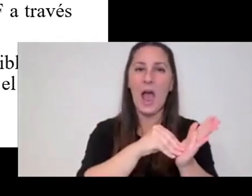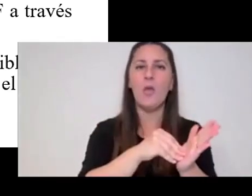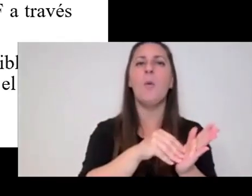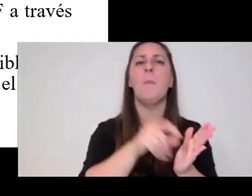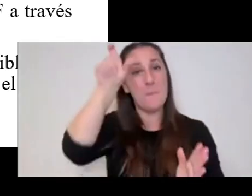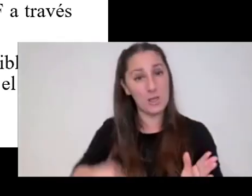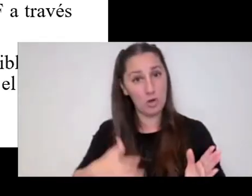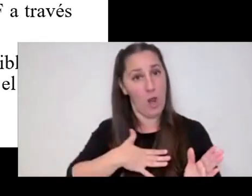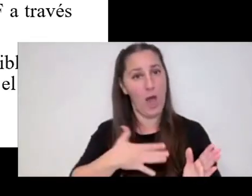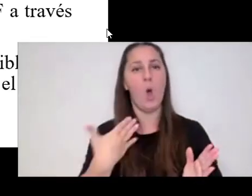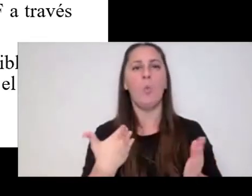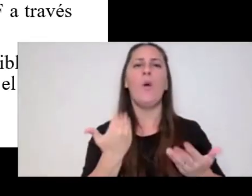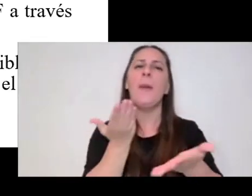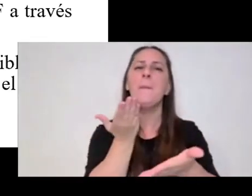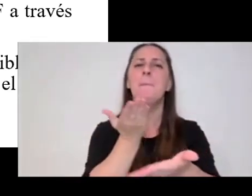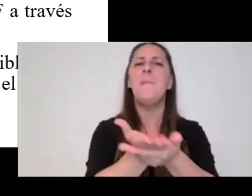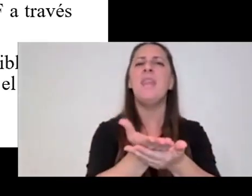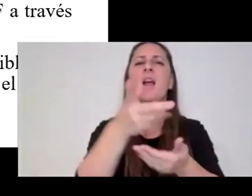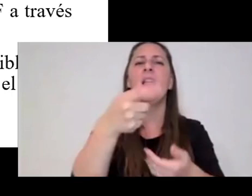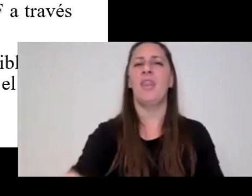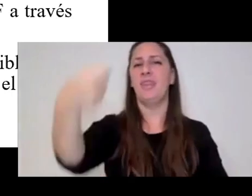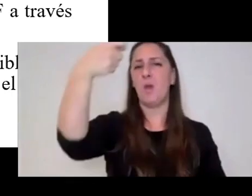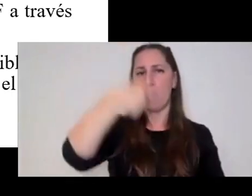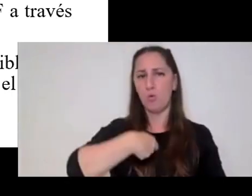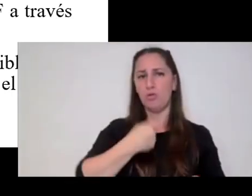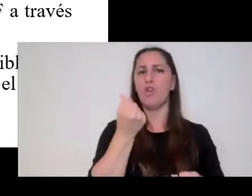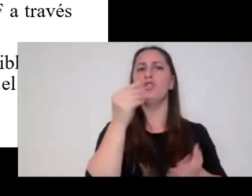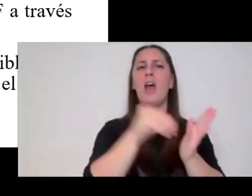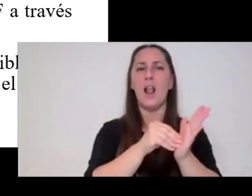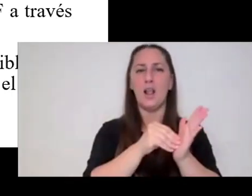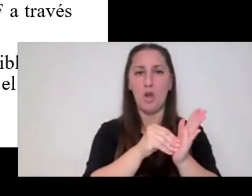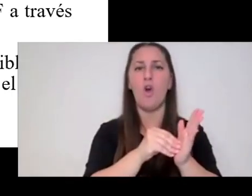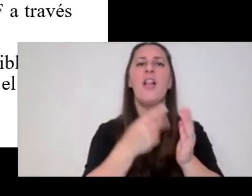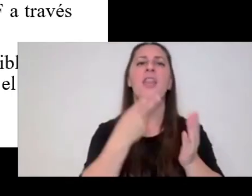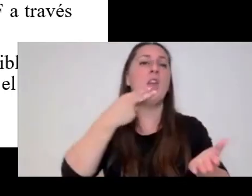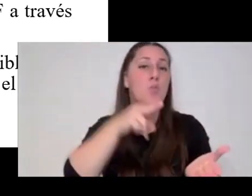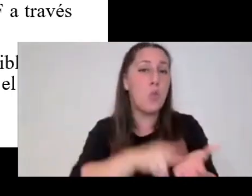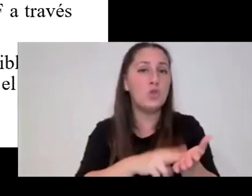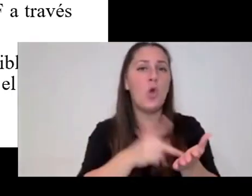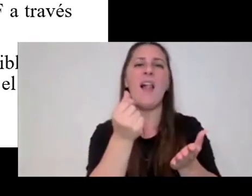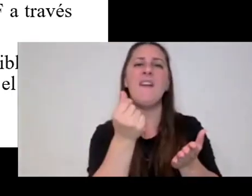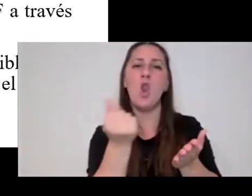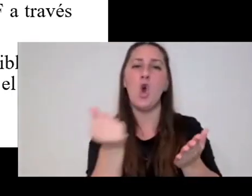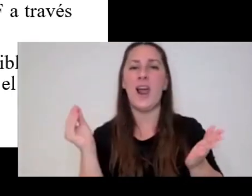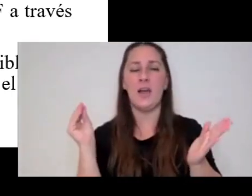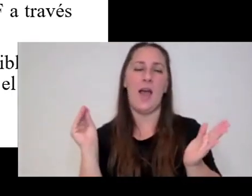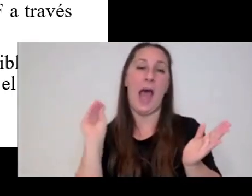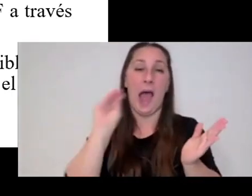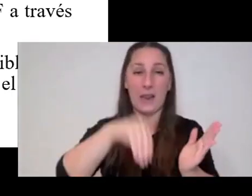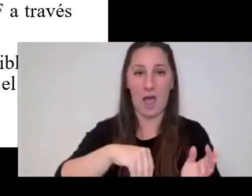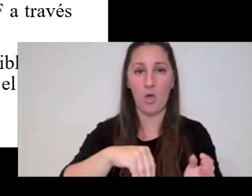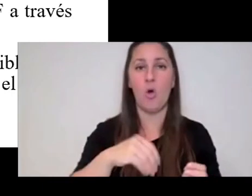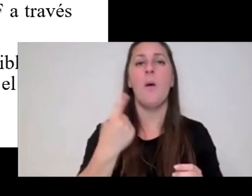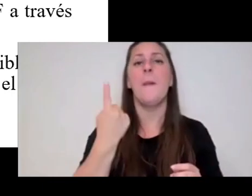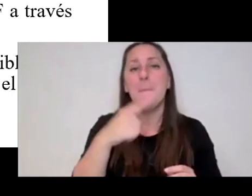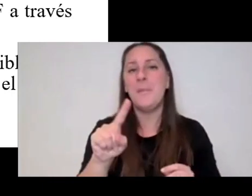solicitar la devolución del saldo técnico de impuesto al valor agregado, pero en la medida que